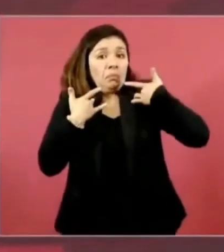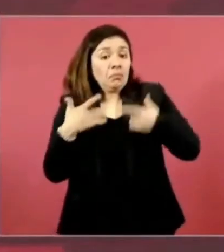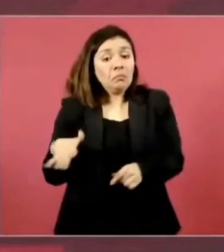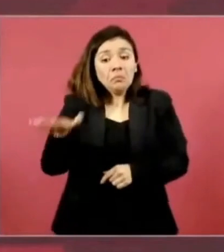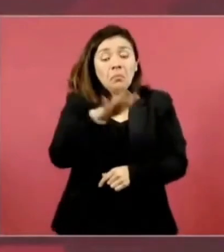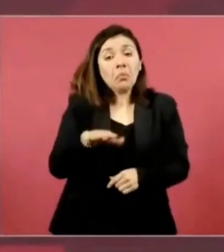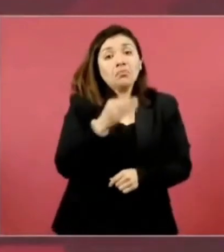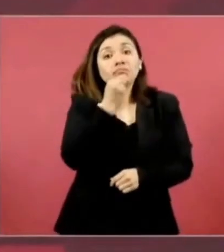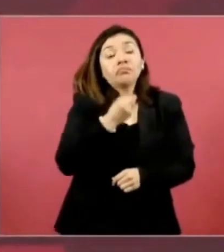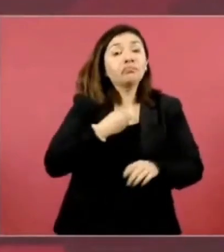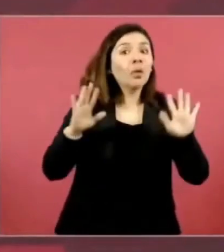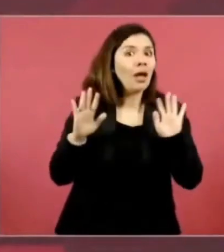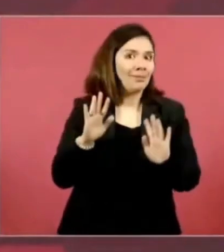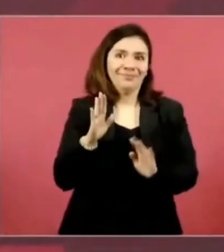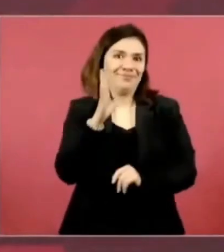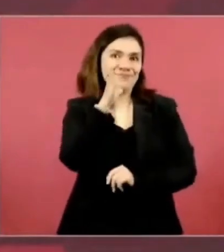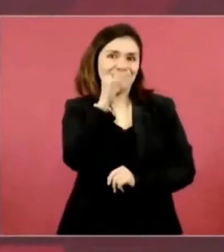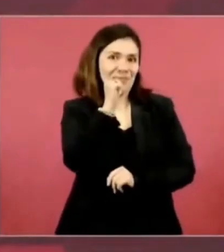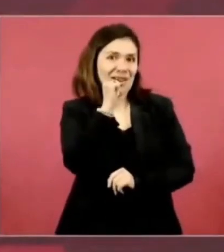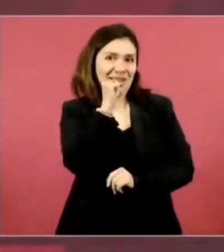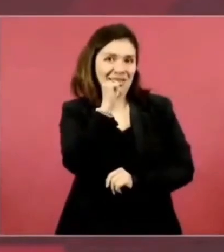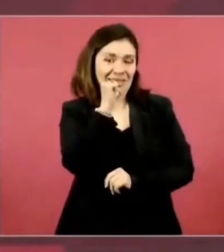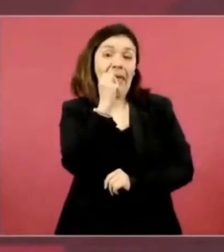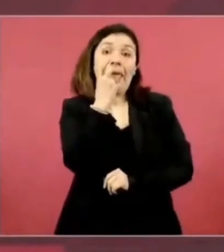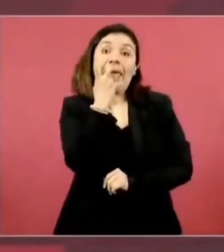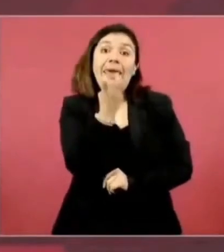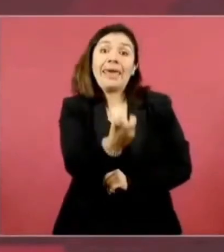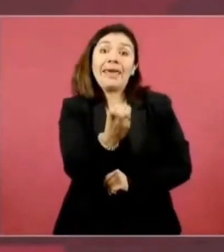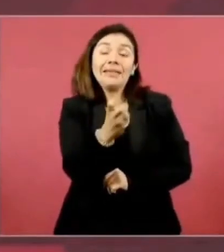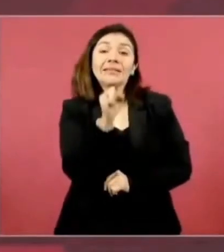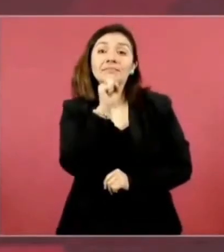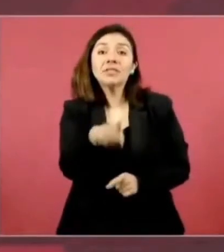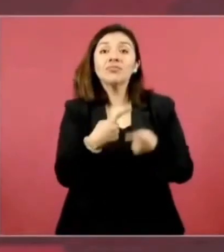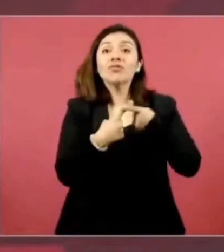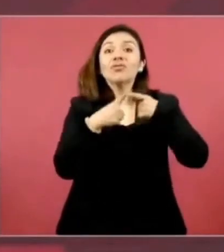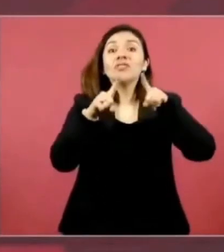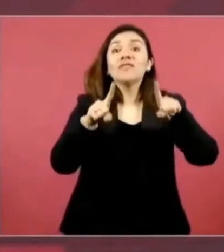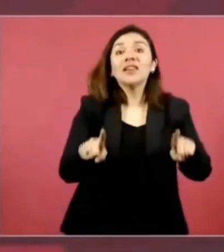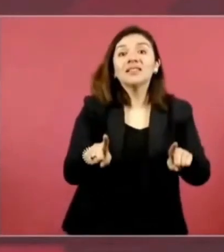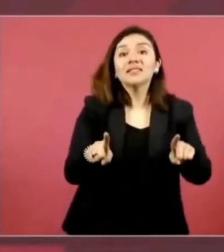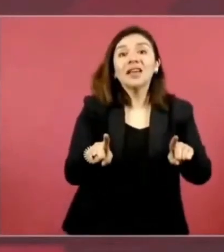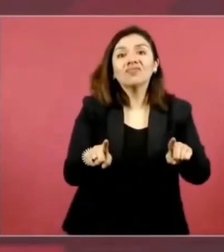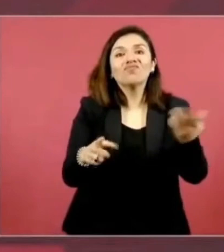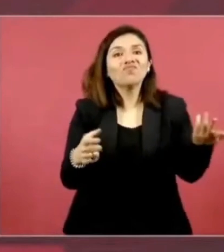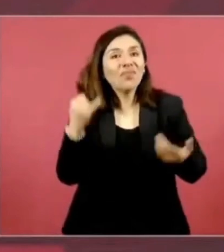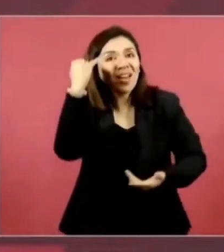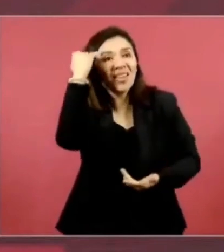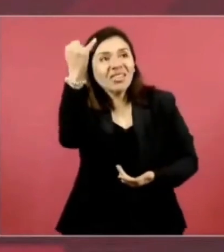Y esas son las diferencias que tenemos con algunos